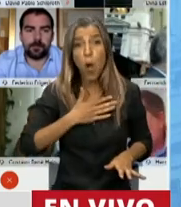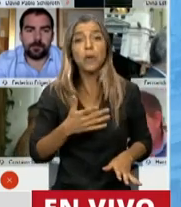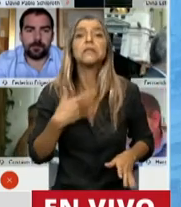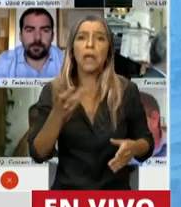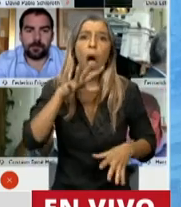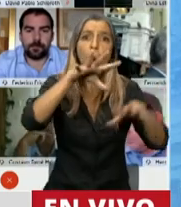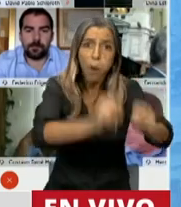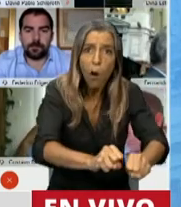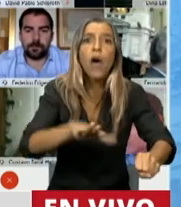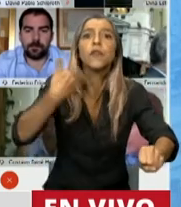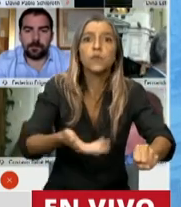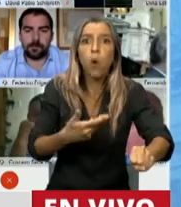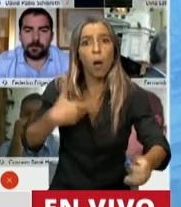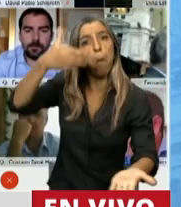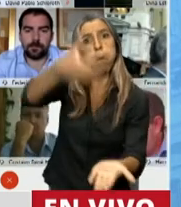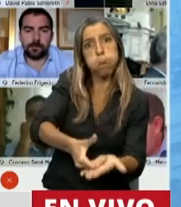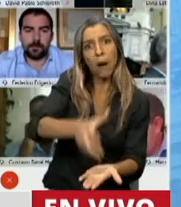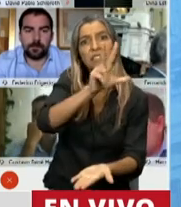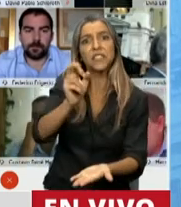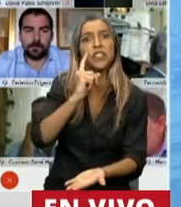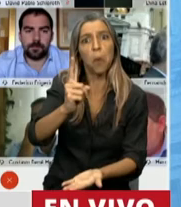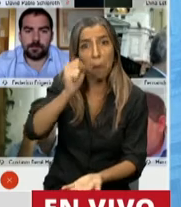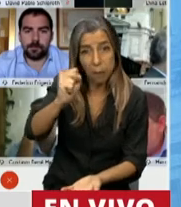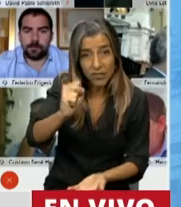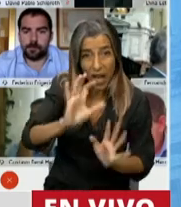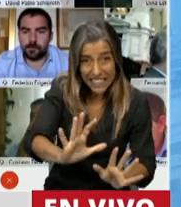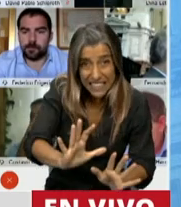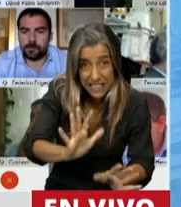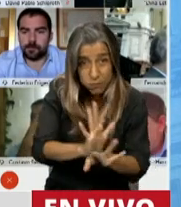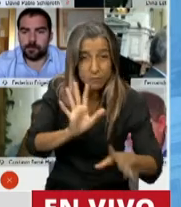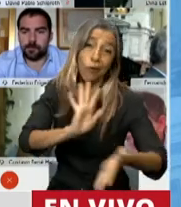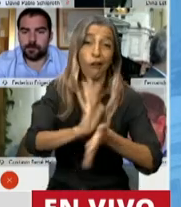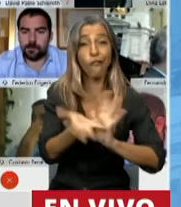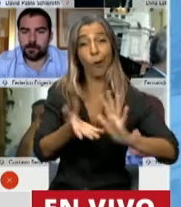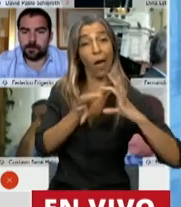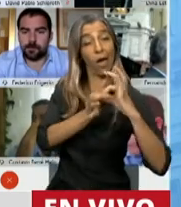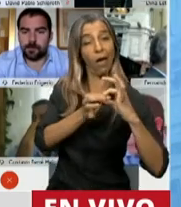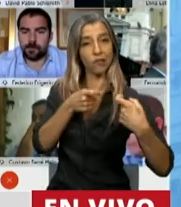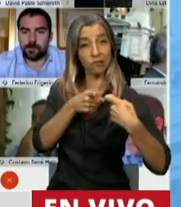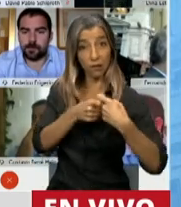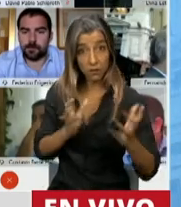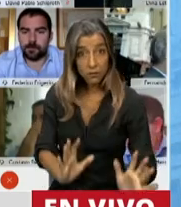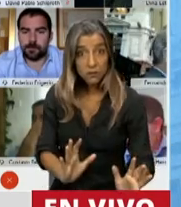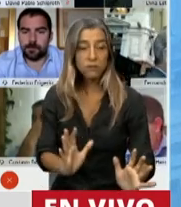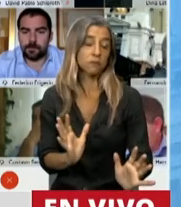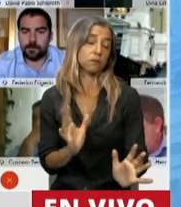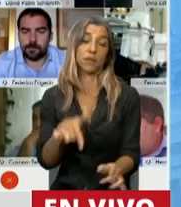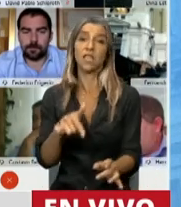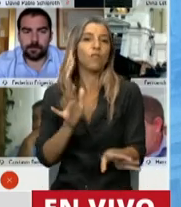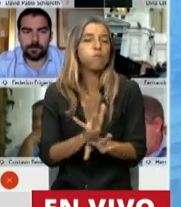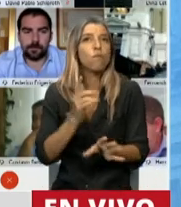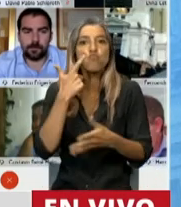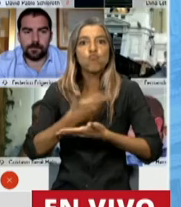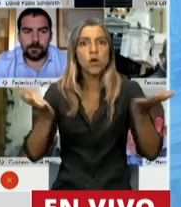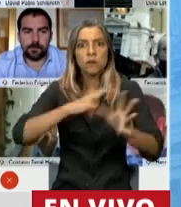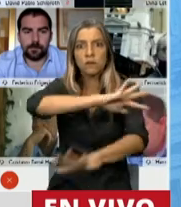300.000 pesos, y eso es complicidad. Señor presidente, necesitamos ordenar este caos. Aunque